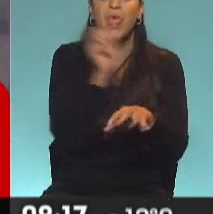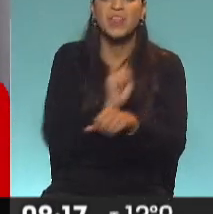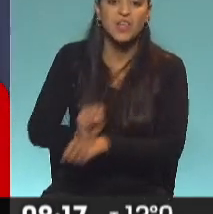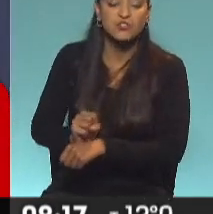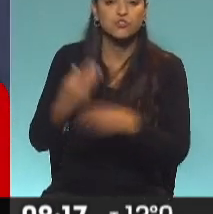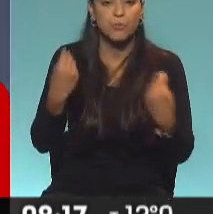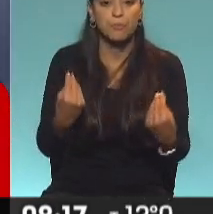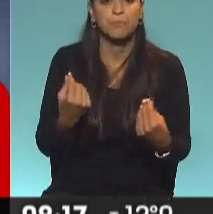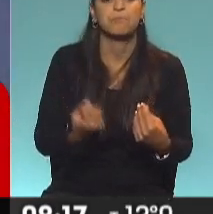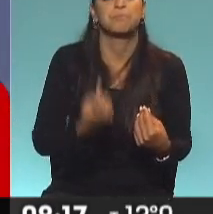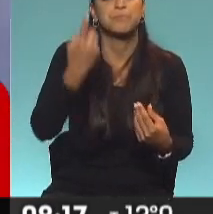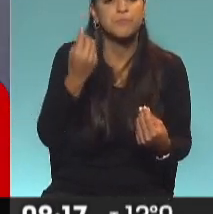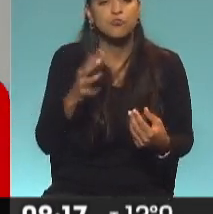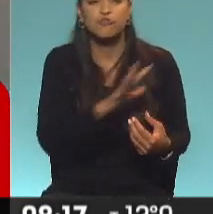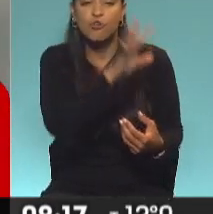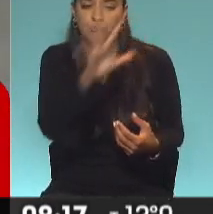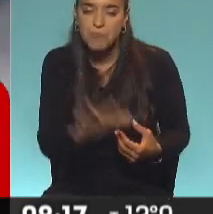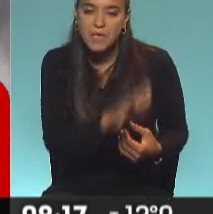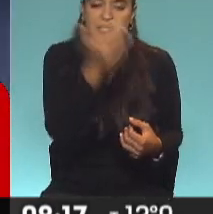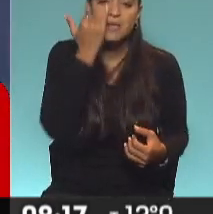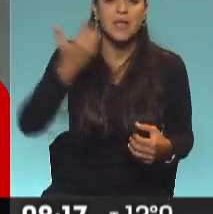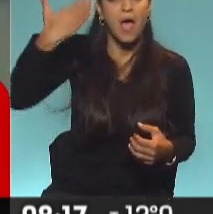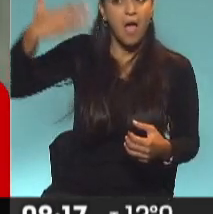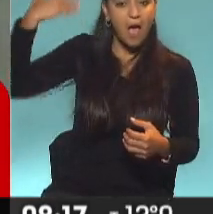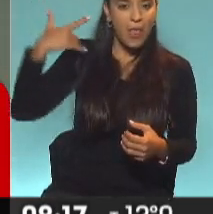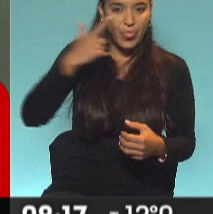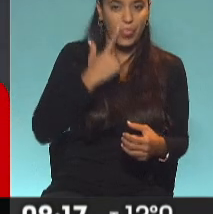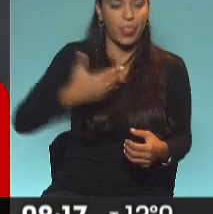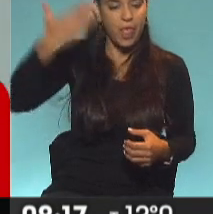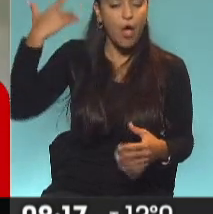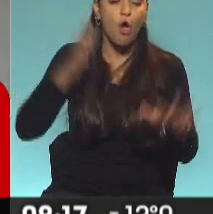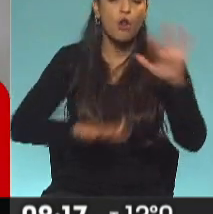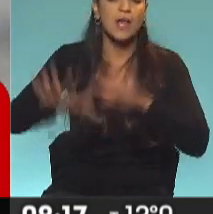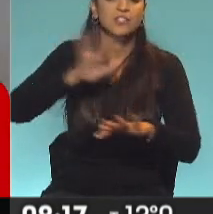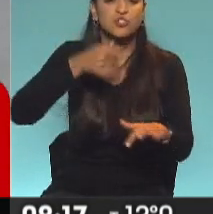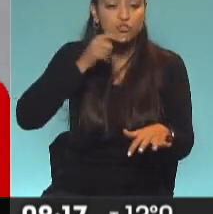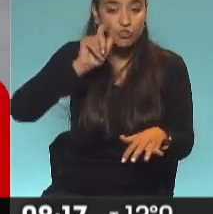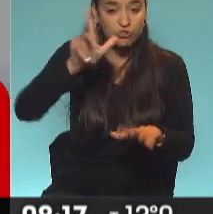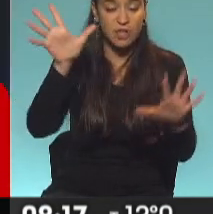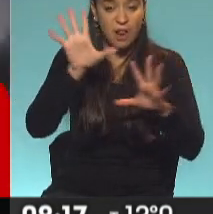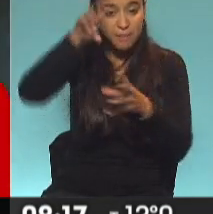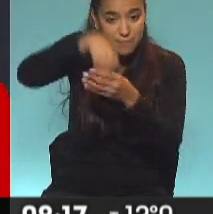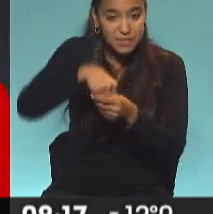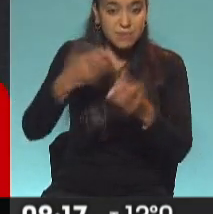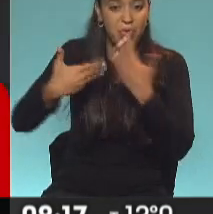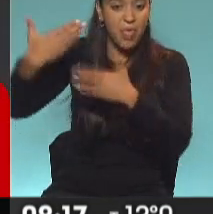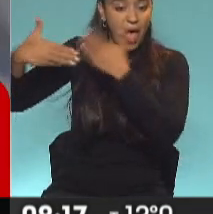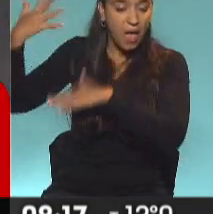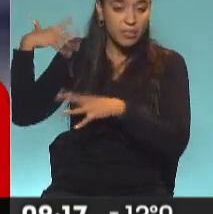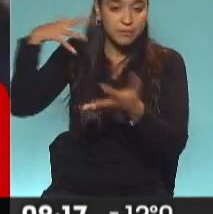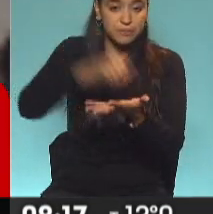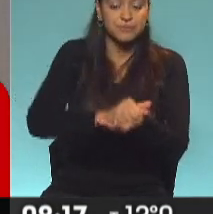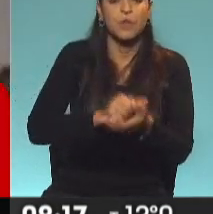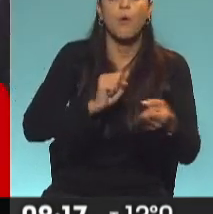con, en principio, estas sospechas que había ya desde hace algunos días. Las organizaciones sociales que están participando desde el inicio de la toma son el